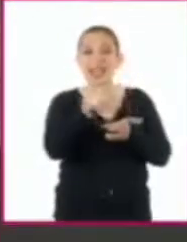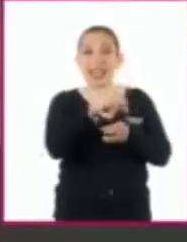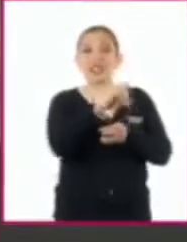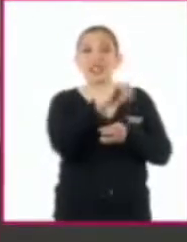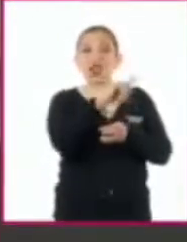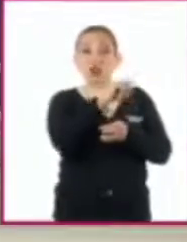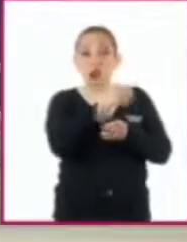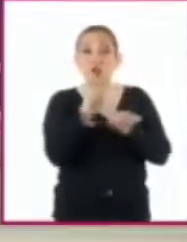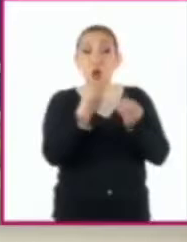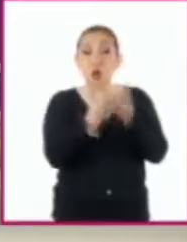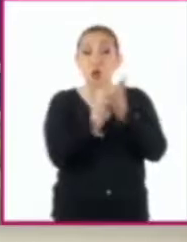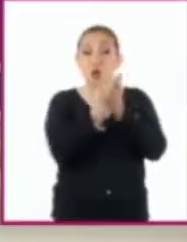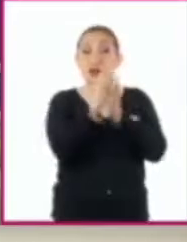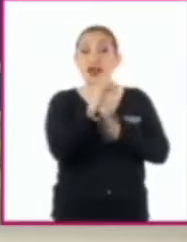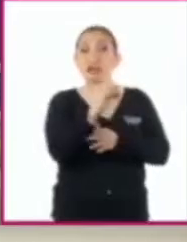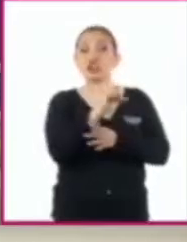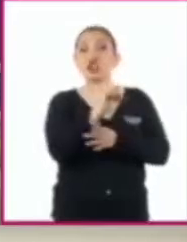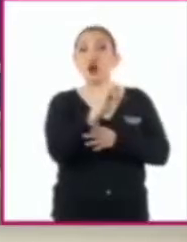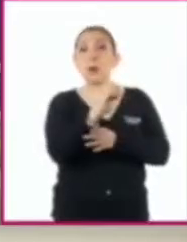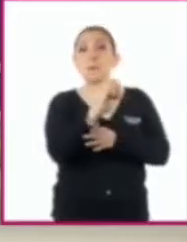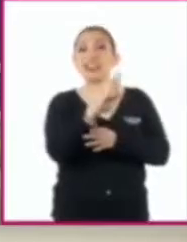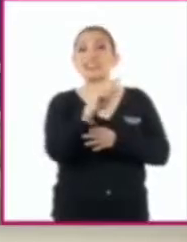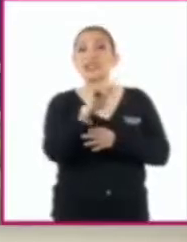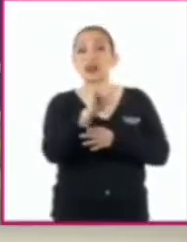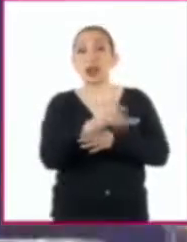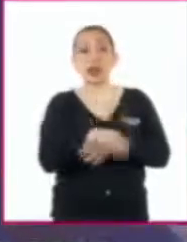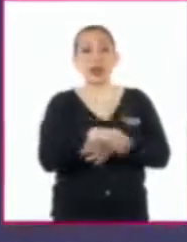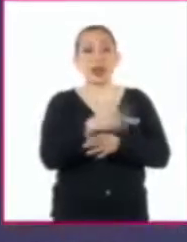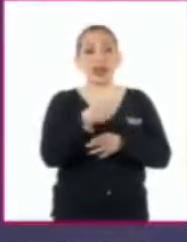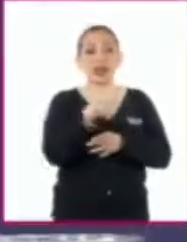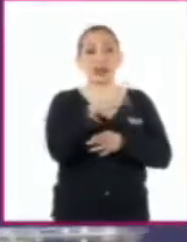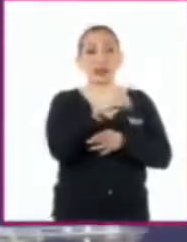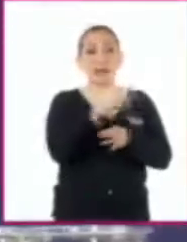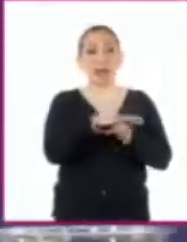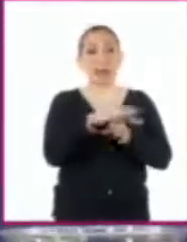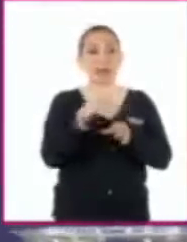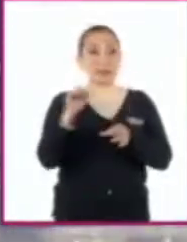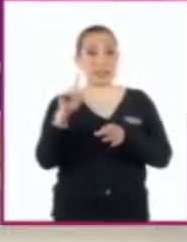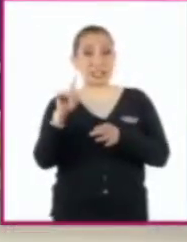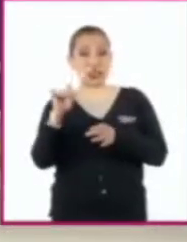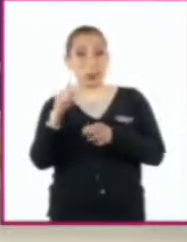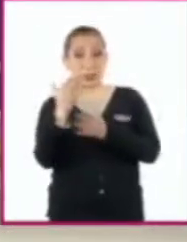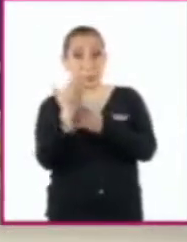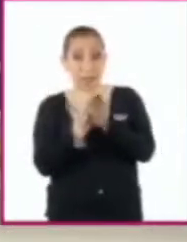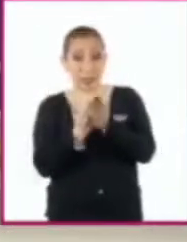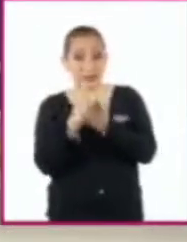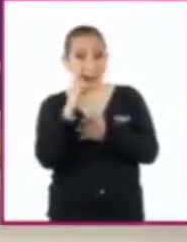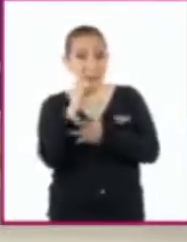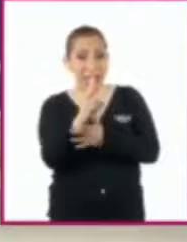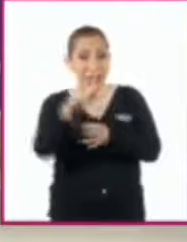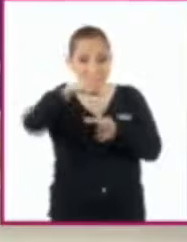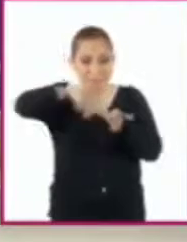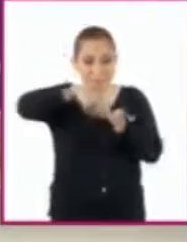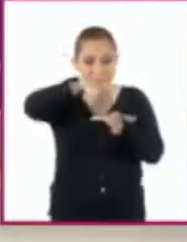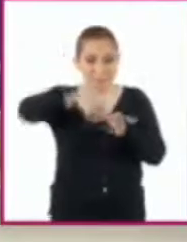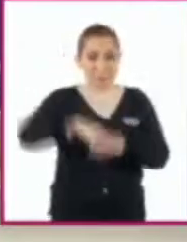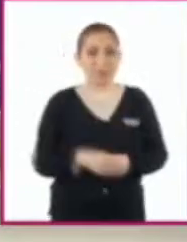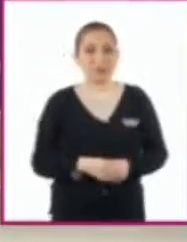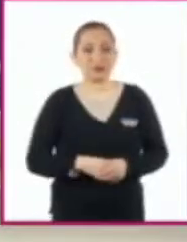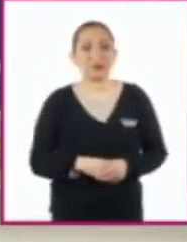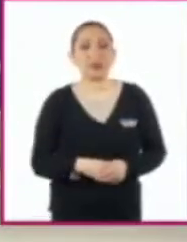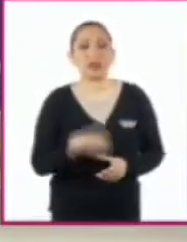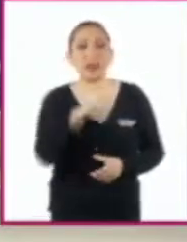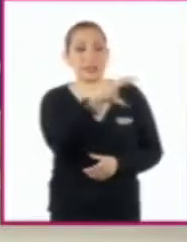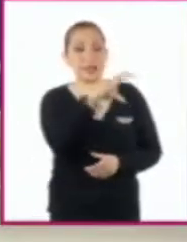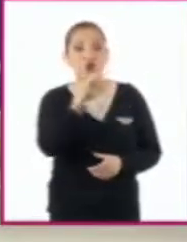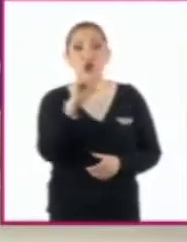disoluciones sobresaturadas debido a que tienen más soluto que disolvente, y este empieza a notarse en la mezcla. El dióxido